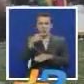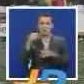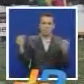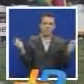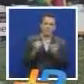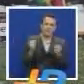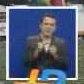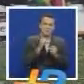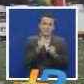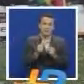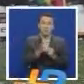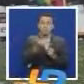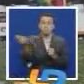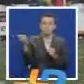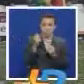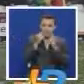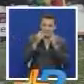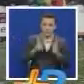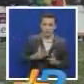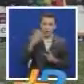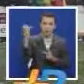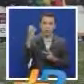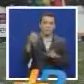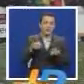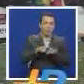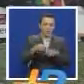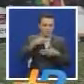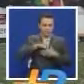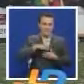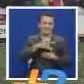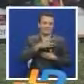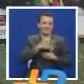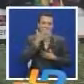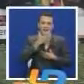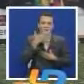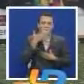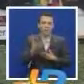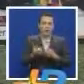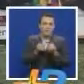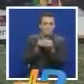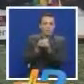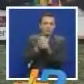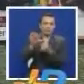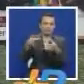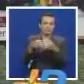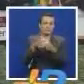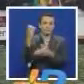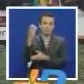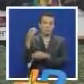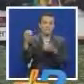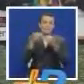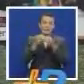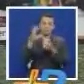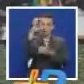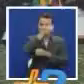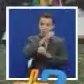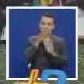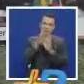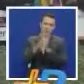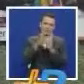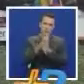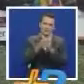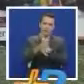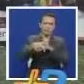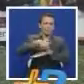pero el calor de los colombianos acompañando al equipo de Pecker. Nosotros continuaremos con más información y en la emisión nocturna les entregaremos todo el